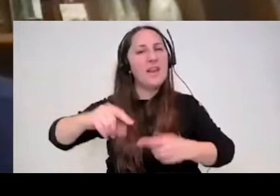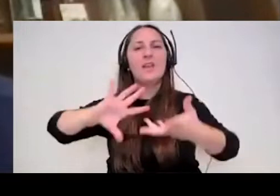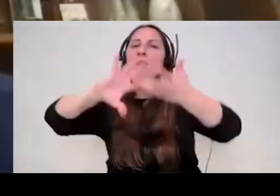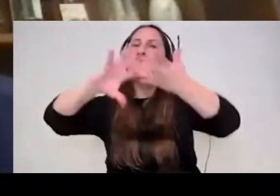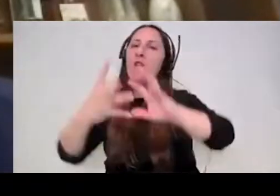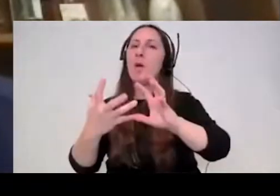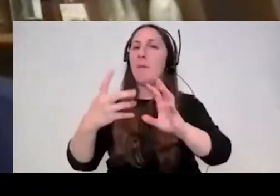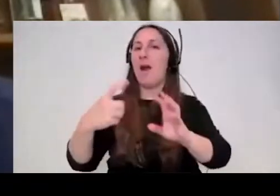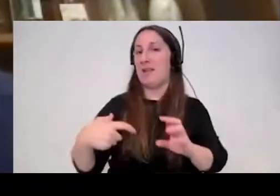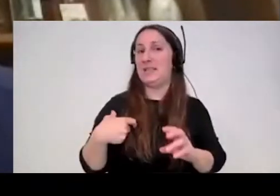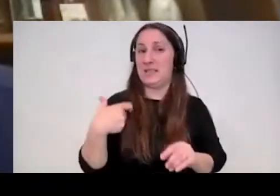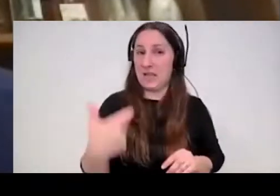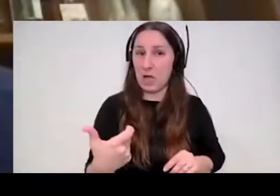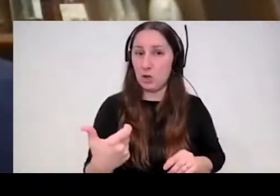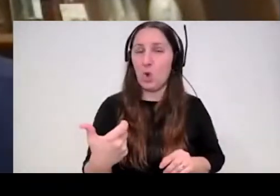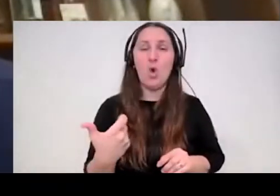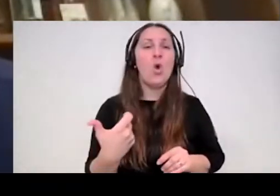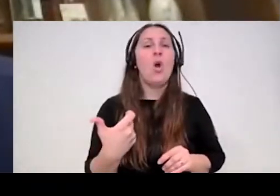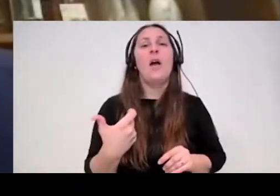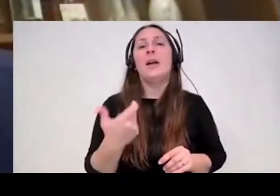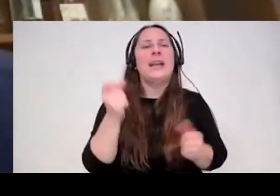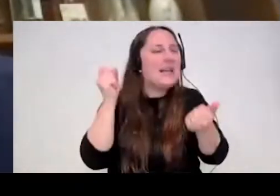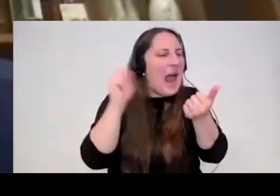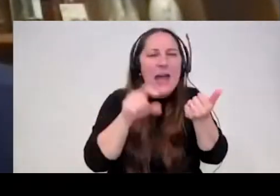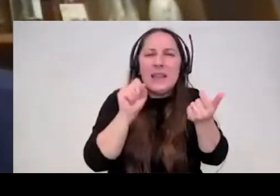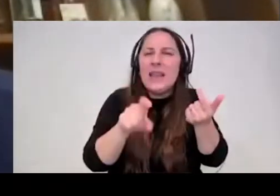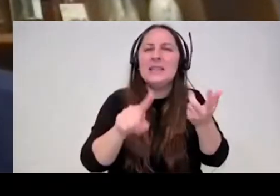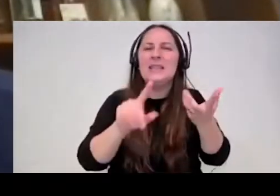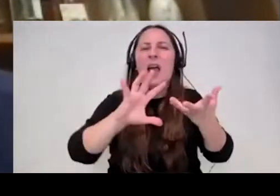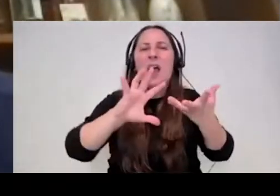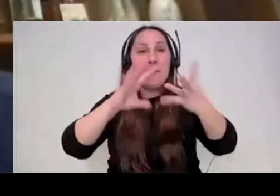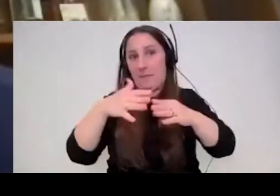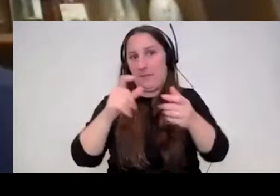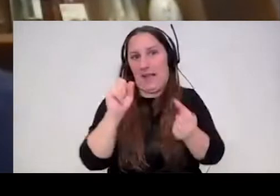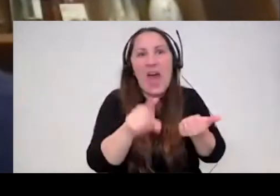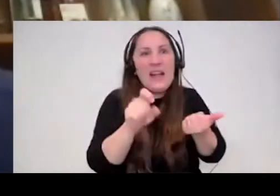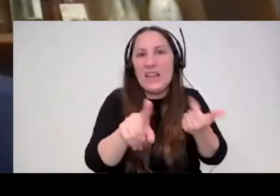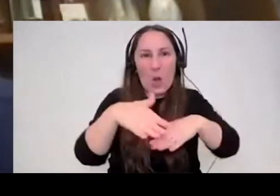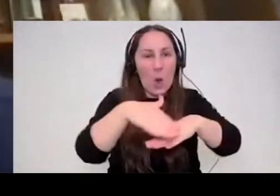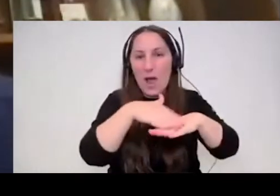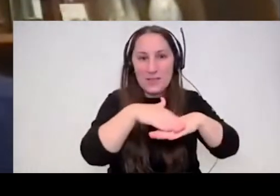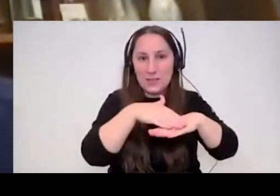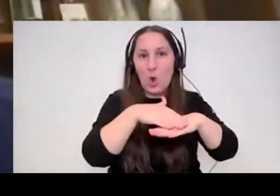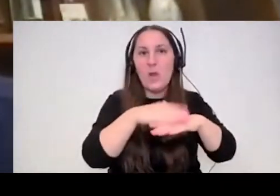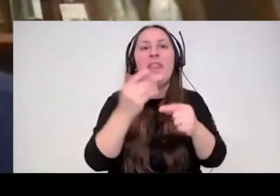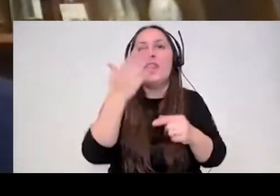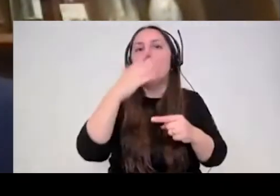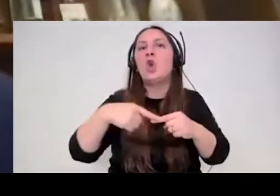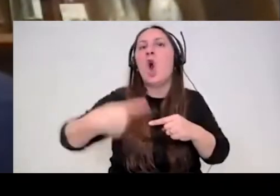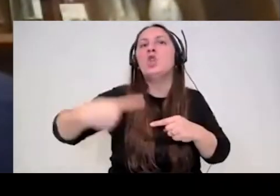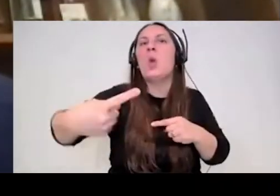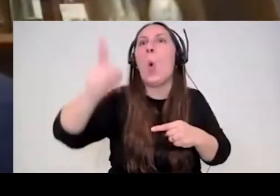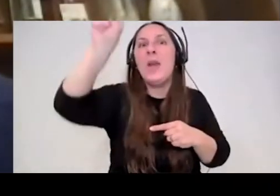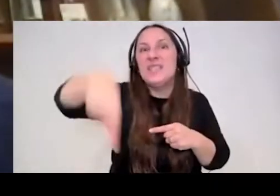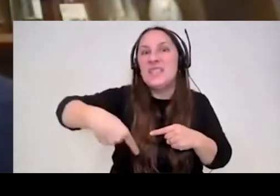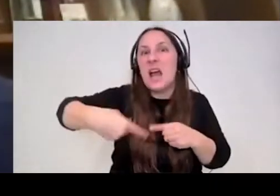sindical no son lo mismo ni en las características, que sería lo básico, lo mínimo, ni en las consecuencias. Y si no